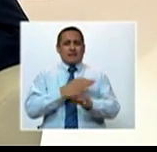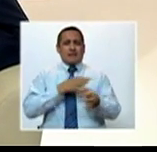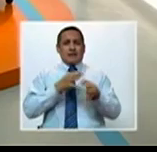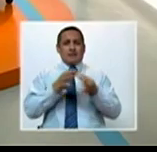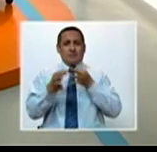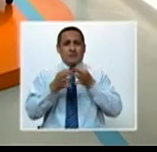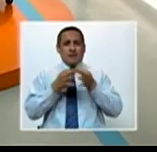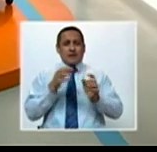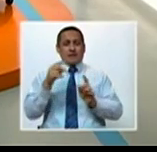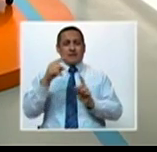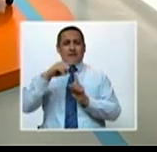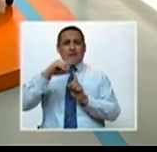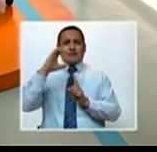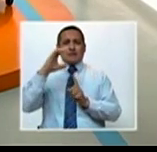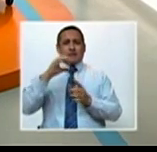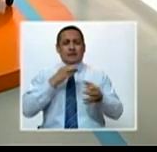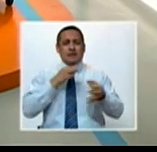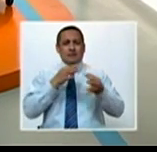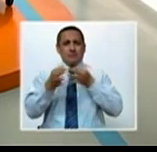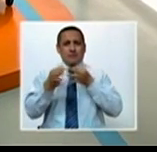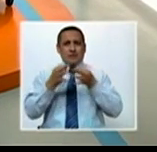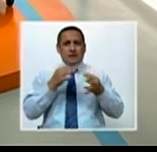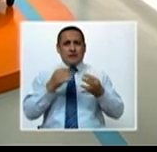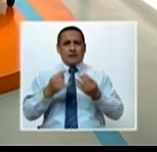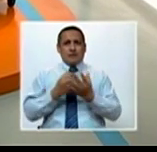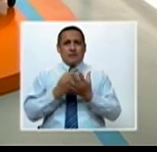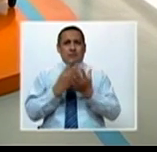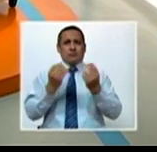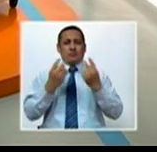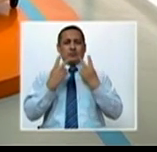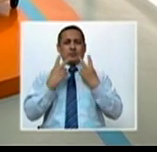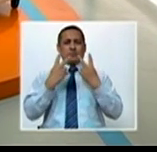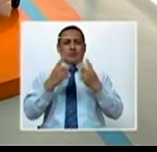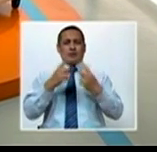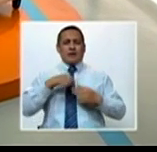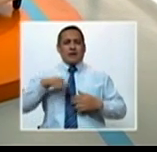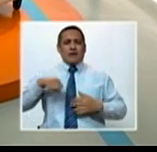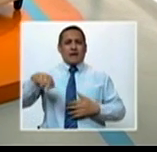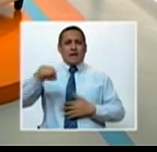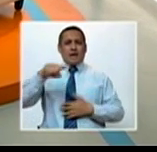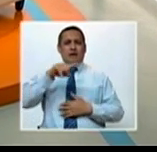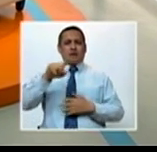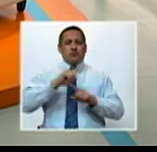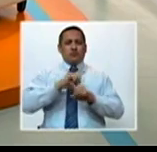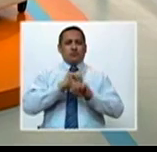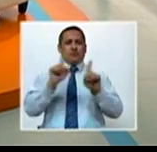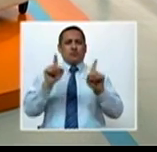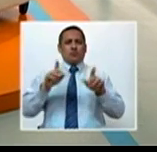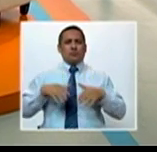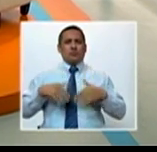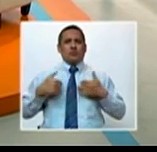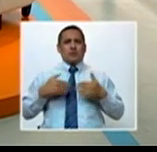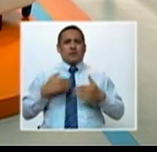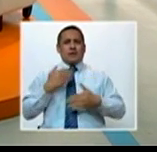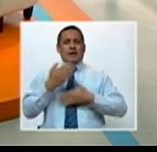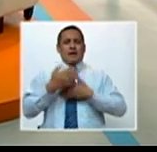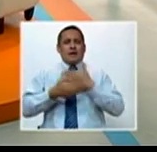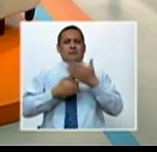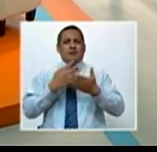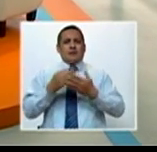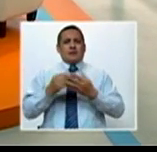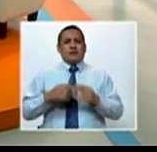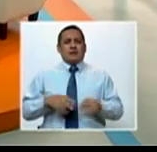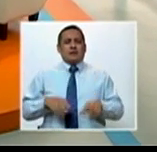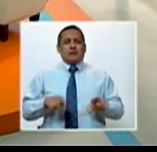el mismo tribunal hace mención de que ellos no pueden ir al fondo a